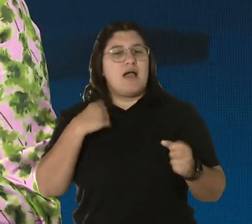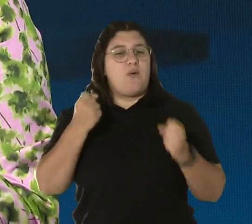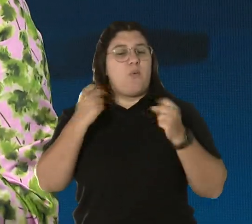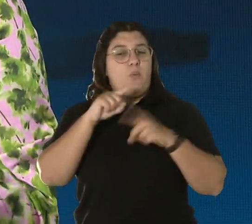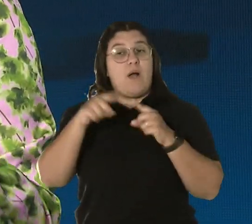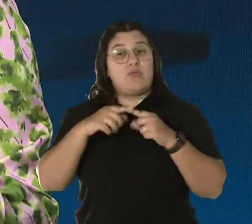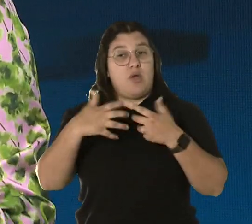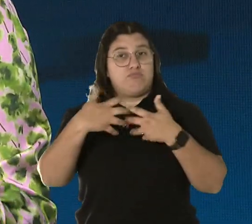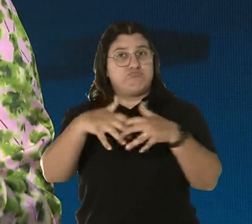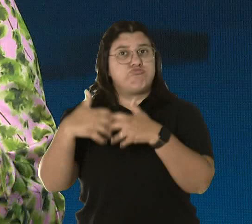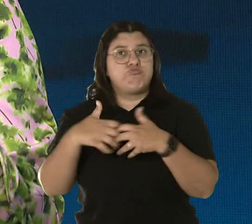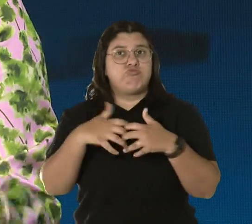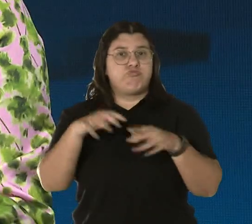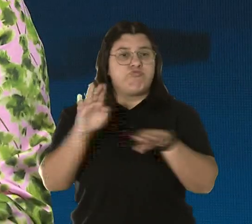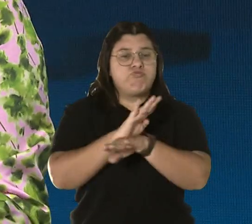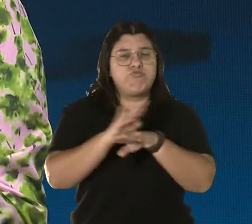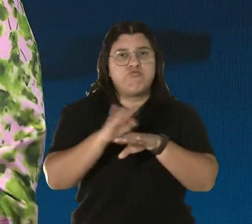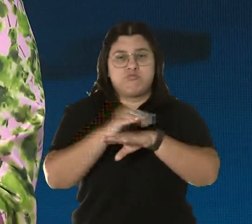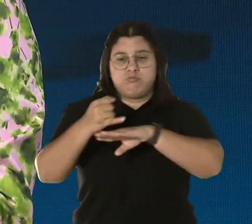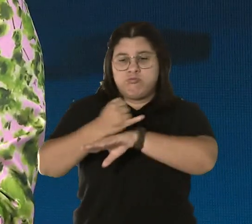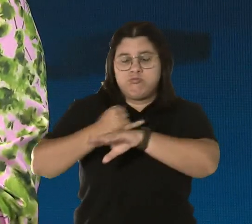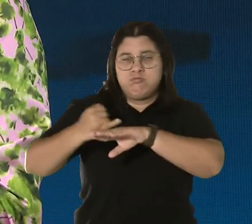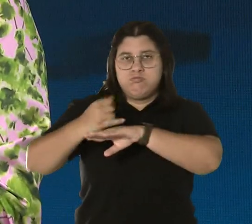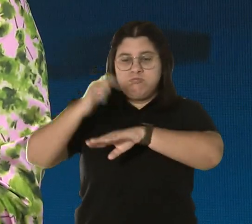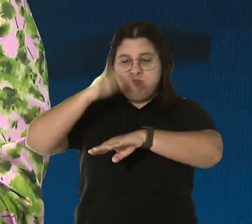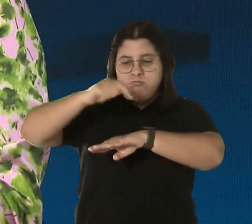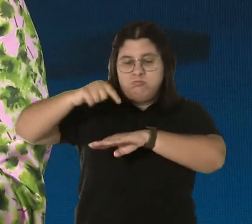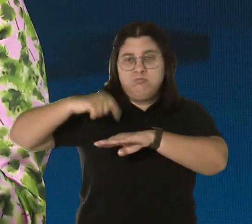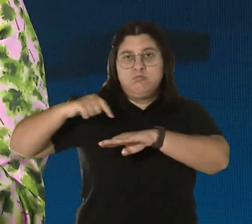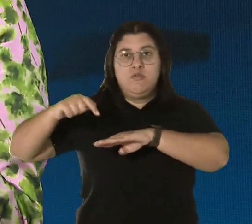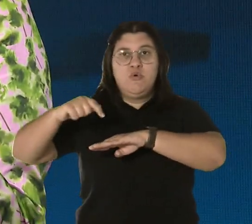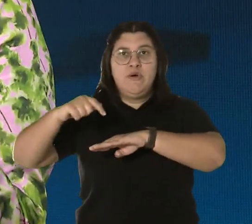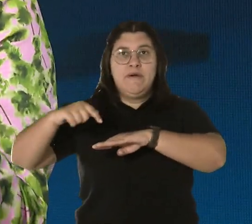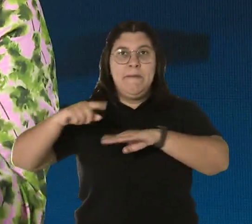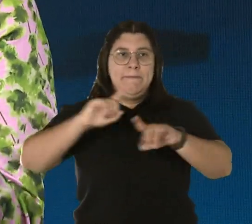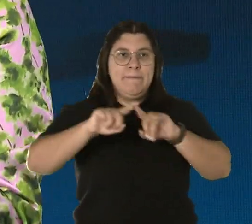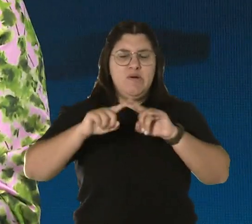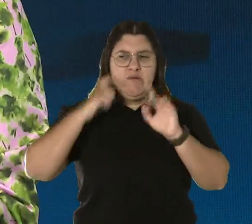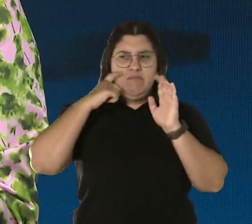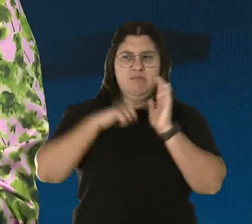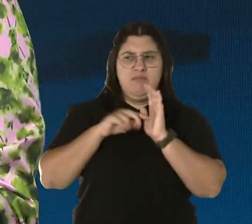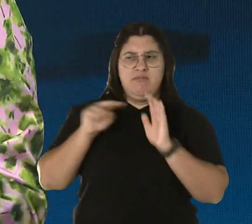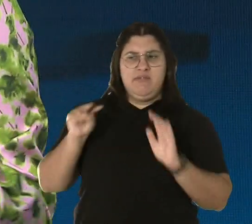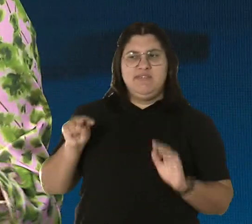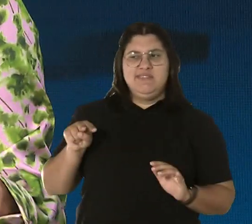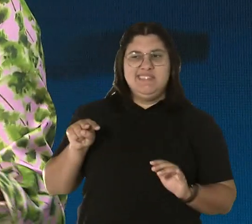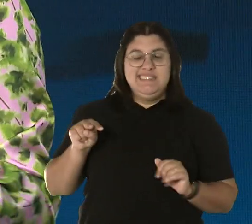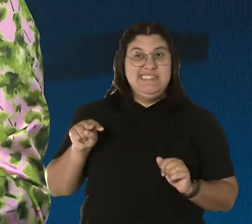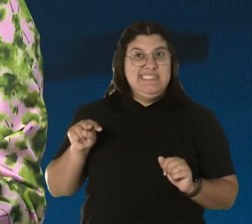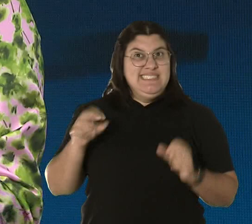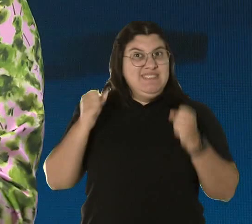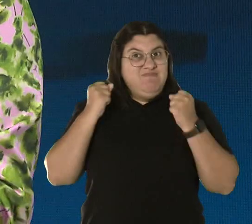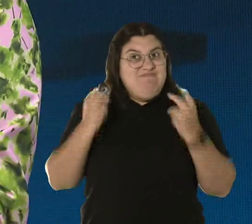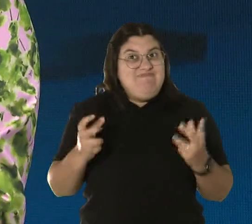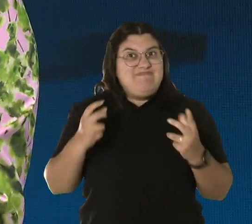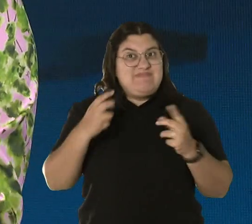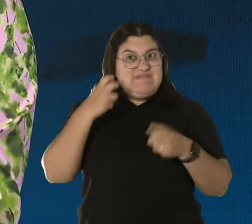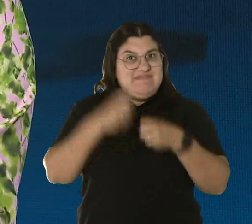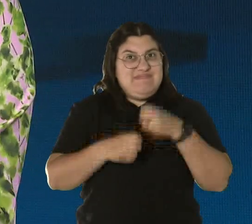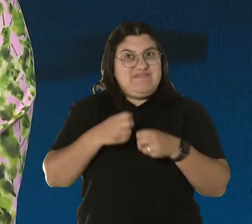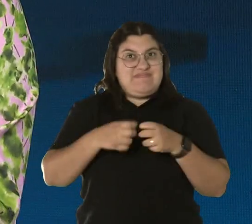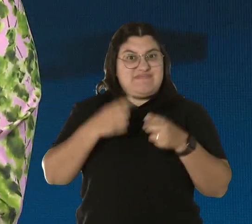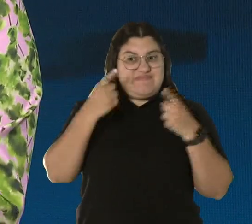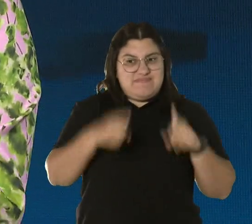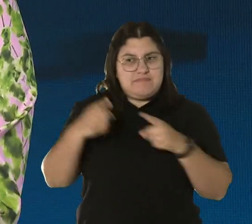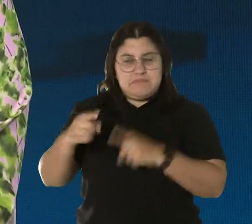empresas multinacionales en la isla y las empresas empiezan a observar todos estos problemas al momento